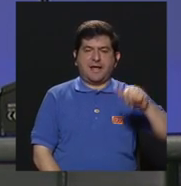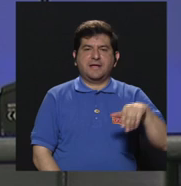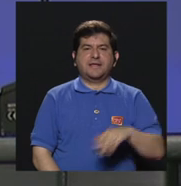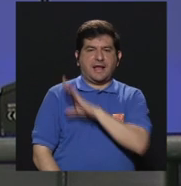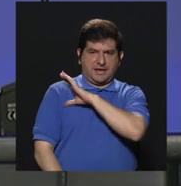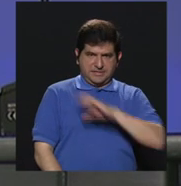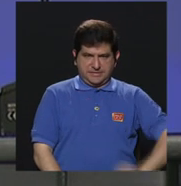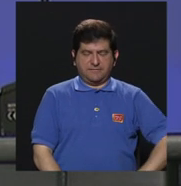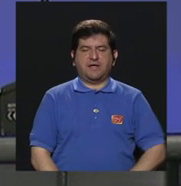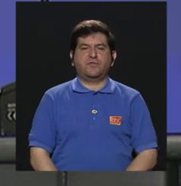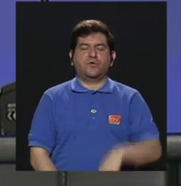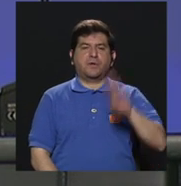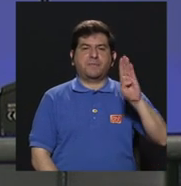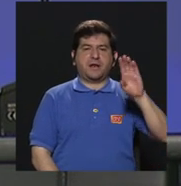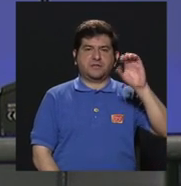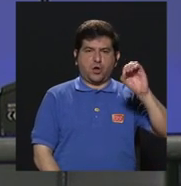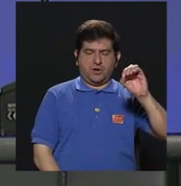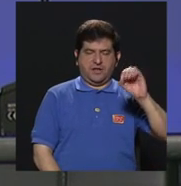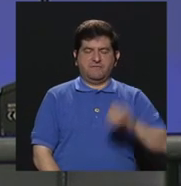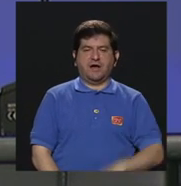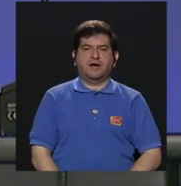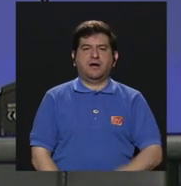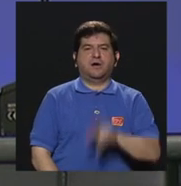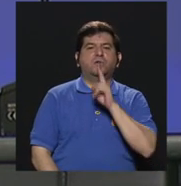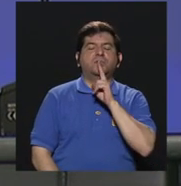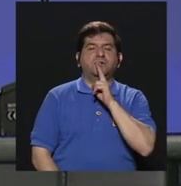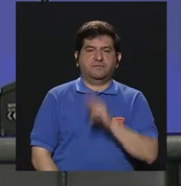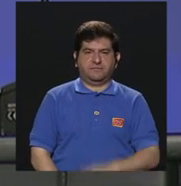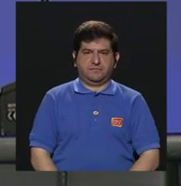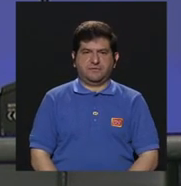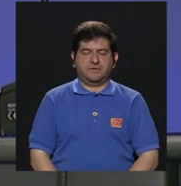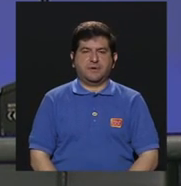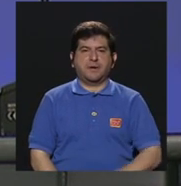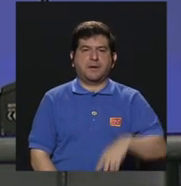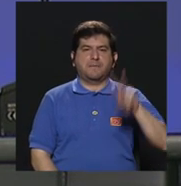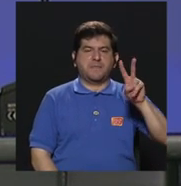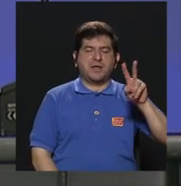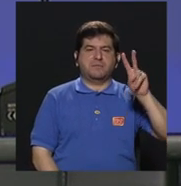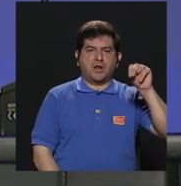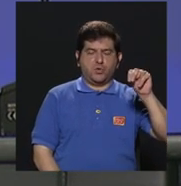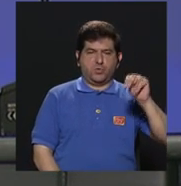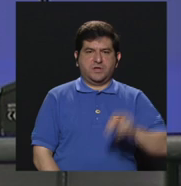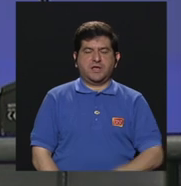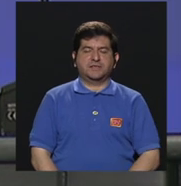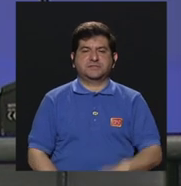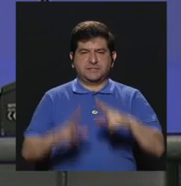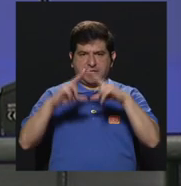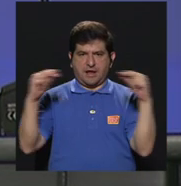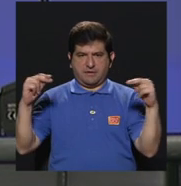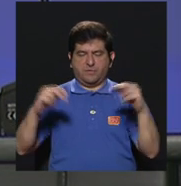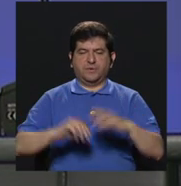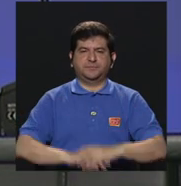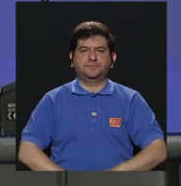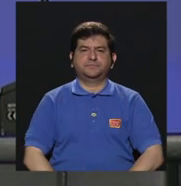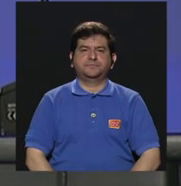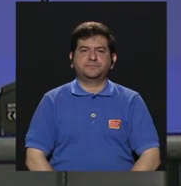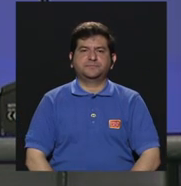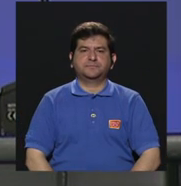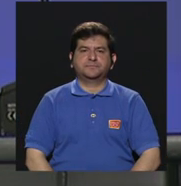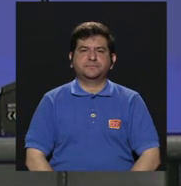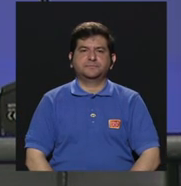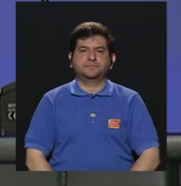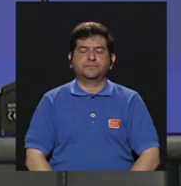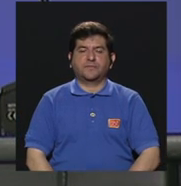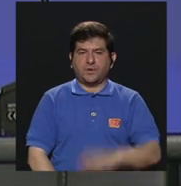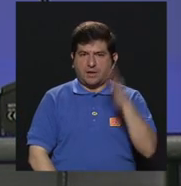Salvador, Berta Oliva de Nativí en Honduras y Vilma Núñez de Escorcia en Nicaragua.